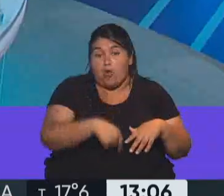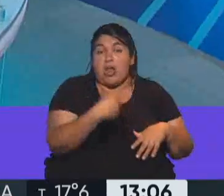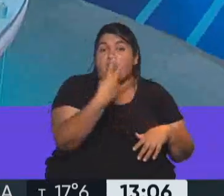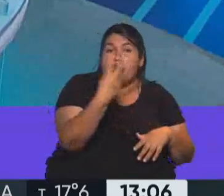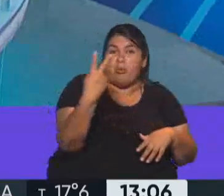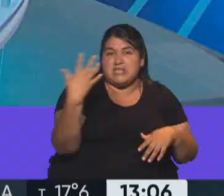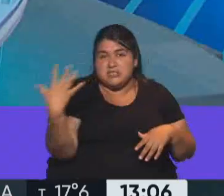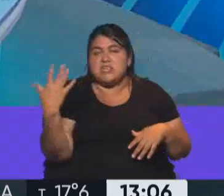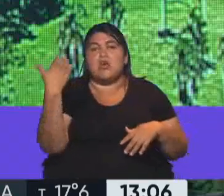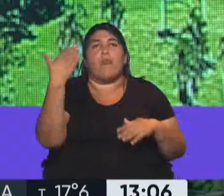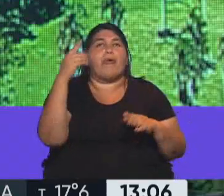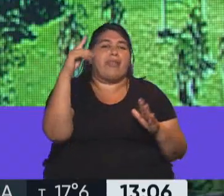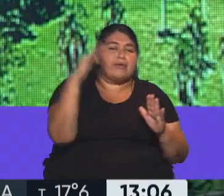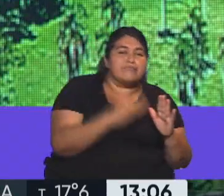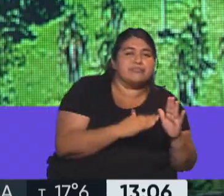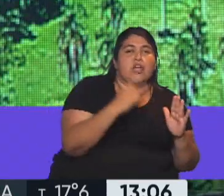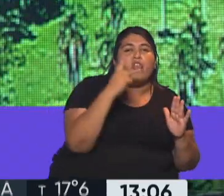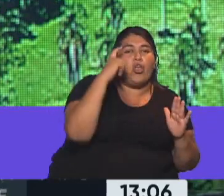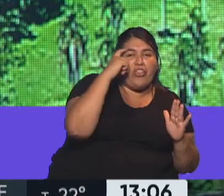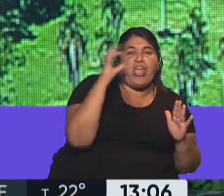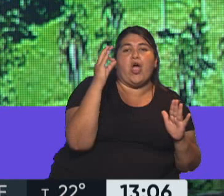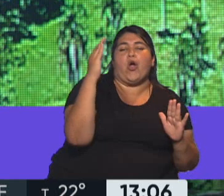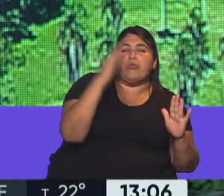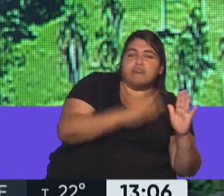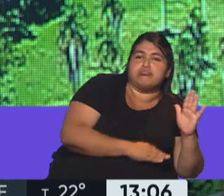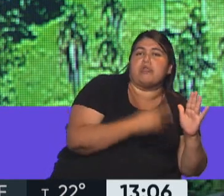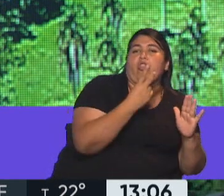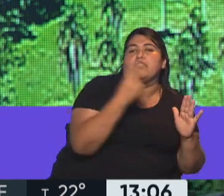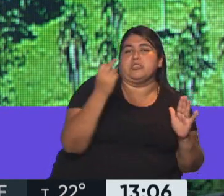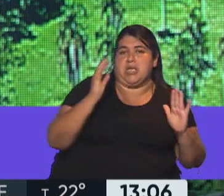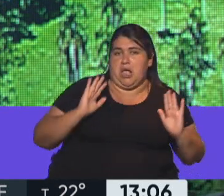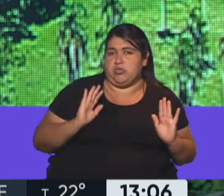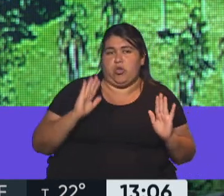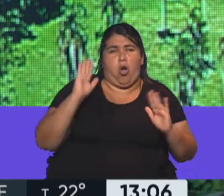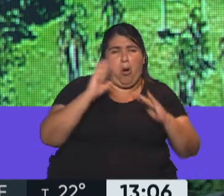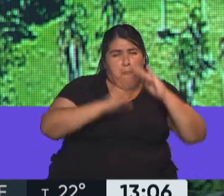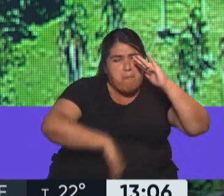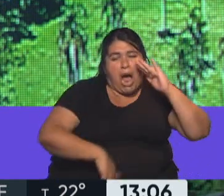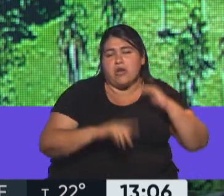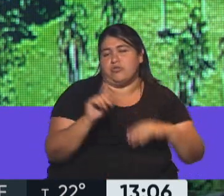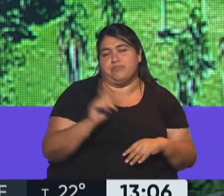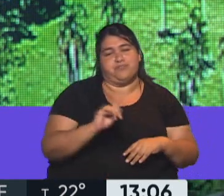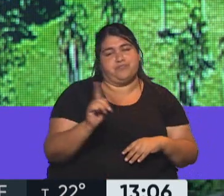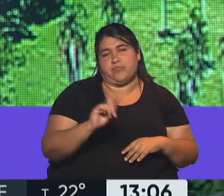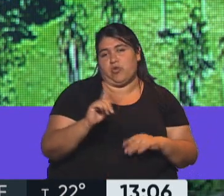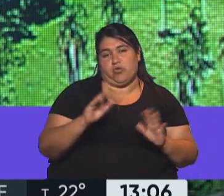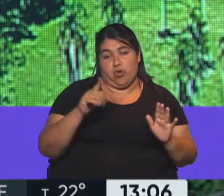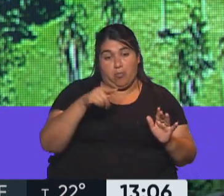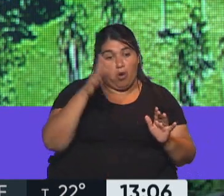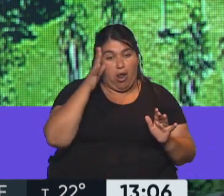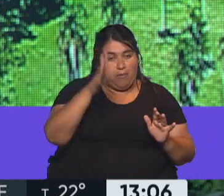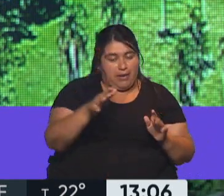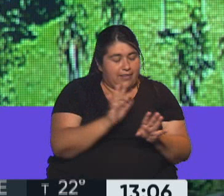2.10 o menos, y si está un poco más alto, bajar a esos niveles. Pero es absolutamente exagerado lo que está pasando con el